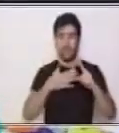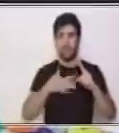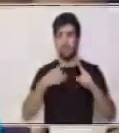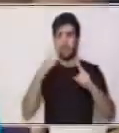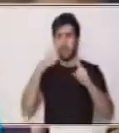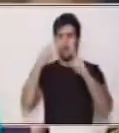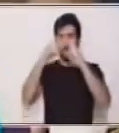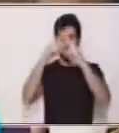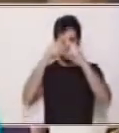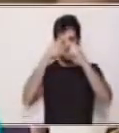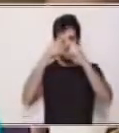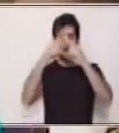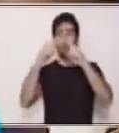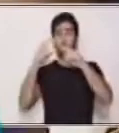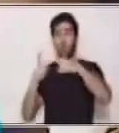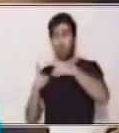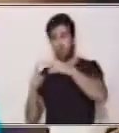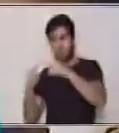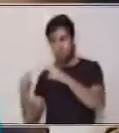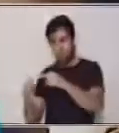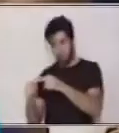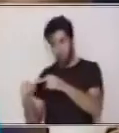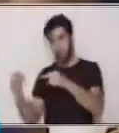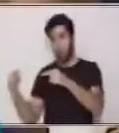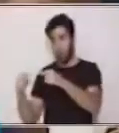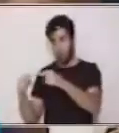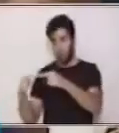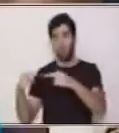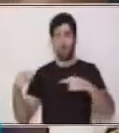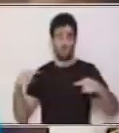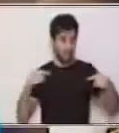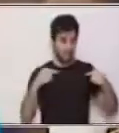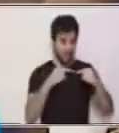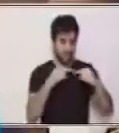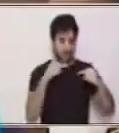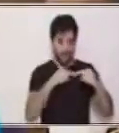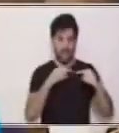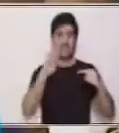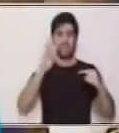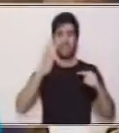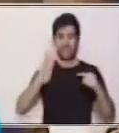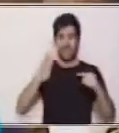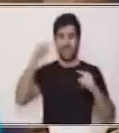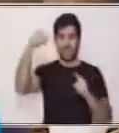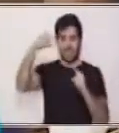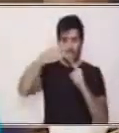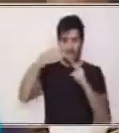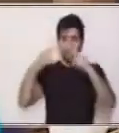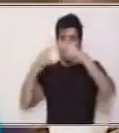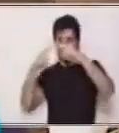tiene una unión, dos uniones, tres uniones. En este caso lo vamos a